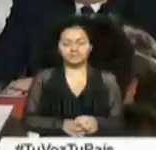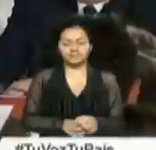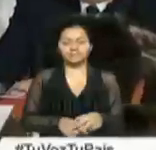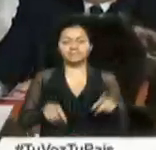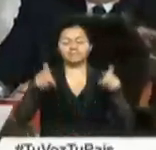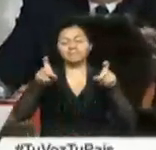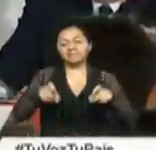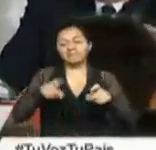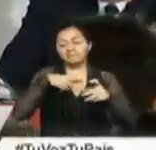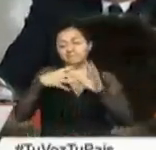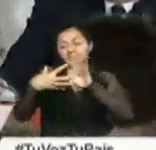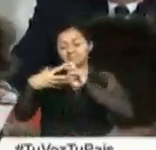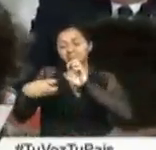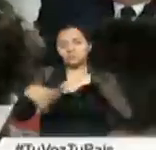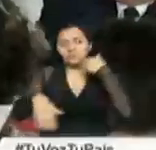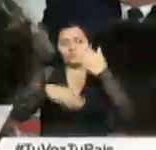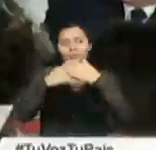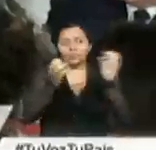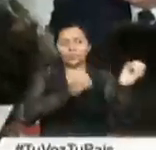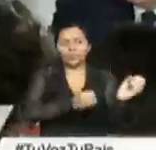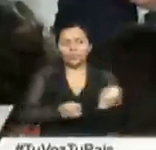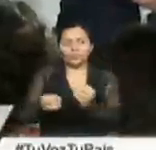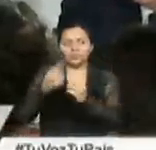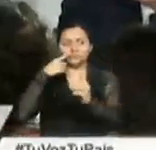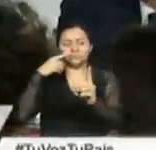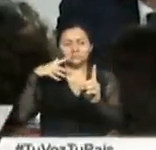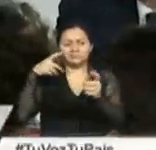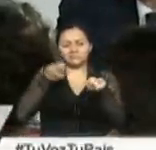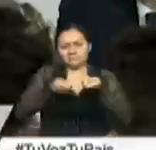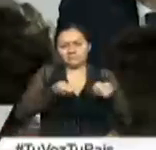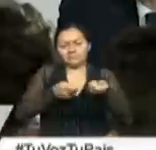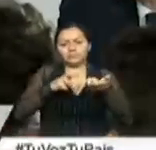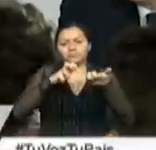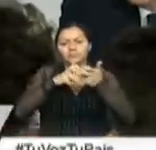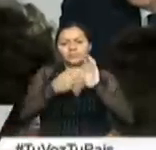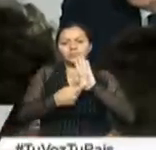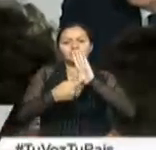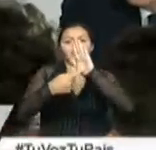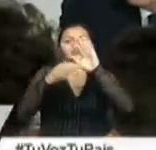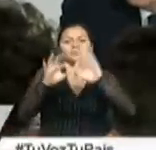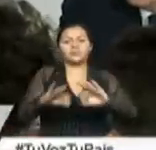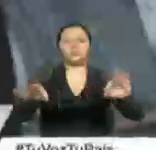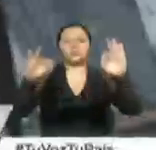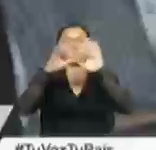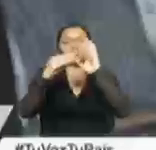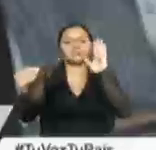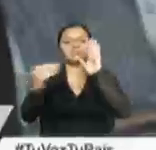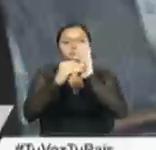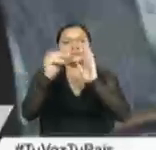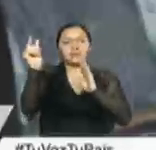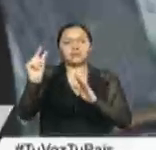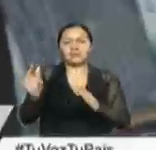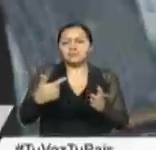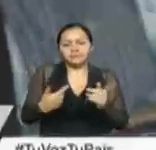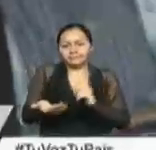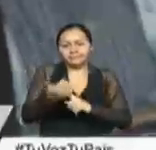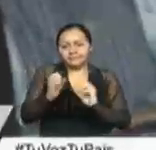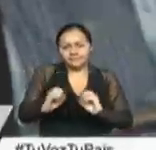Tratamos de convencer a otros de que habíamos organizado el ciberataque para mostrarles lo relevante que era en la agenda italiana, pero no lo